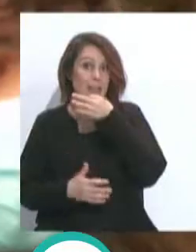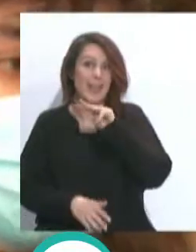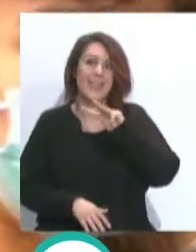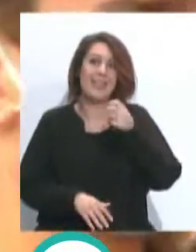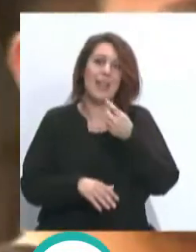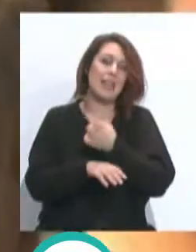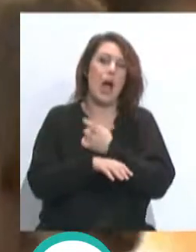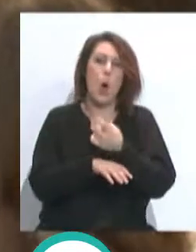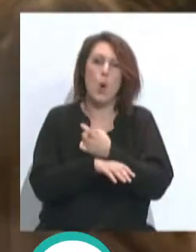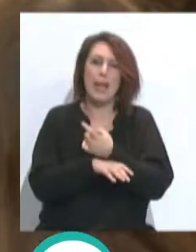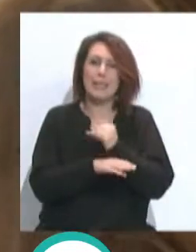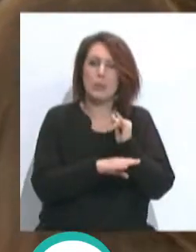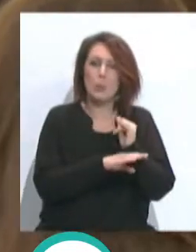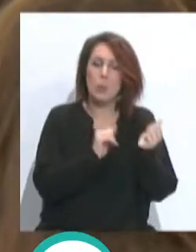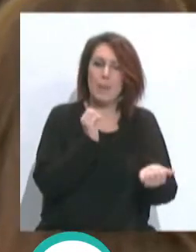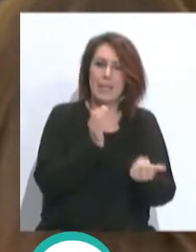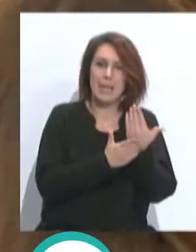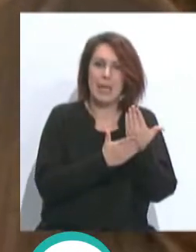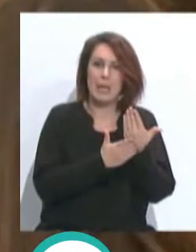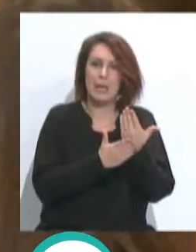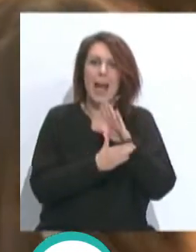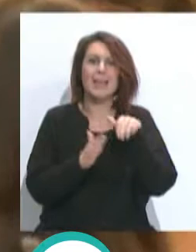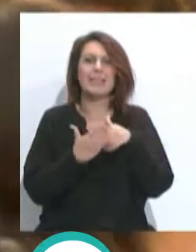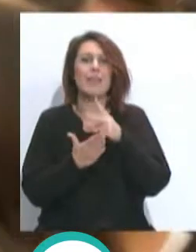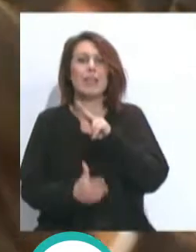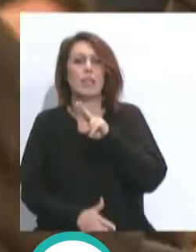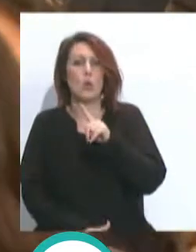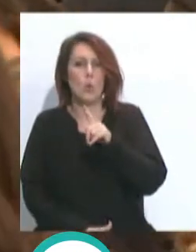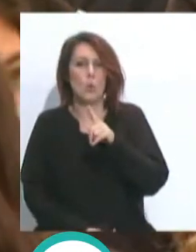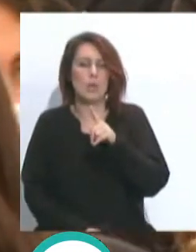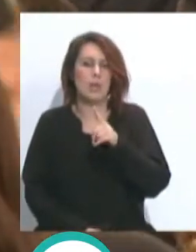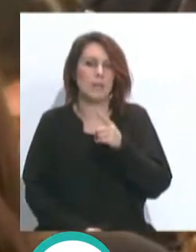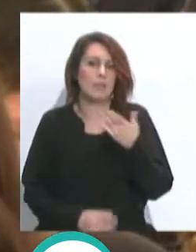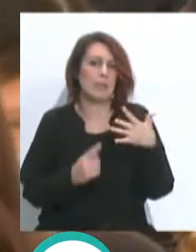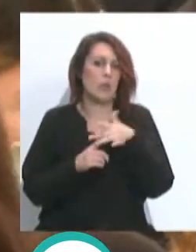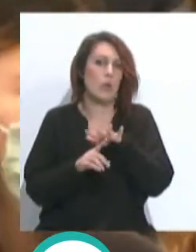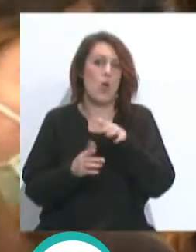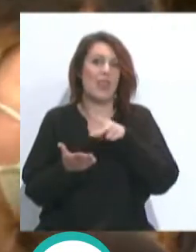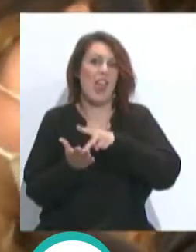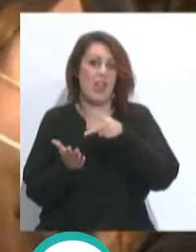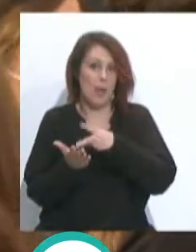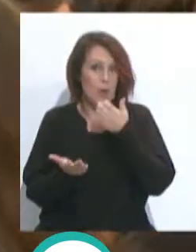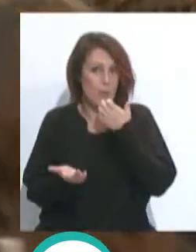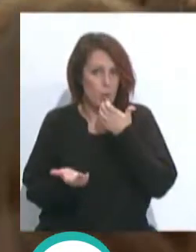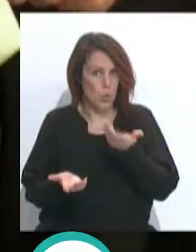horas de instituto por la mañana y hasta 21 en los casos de danza.